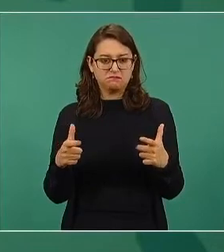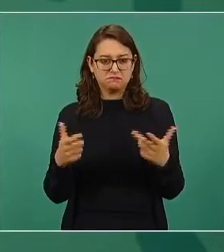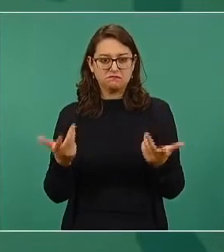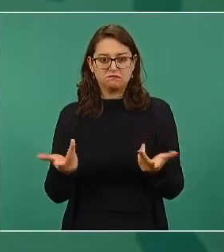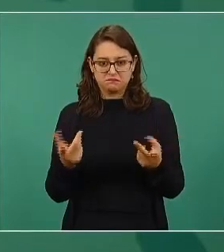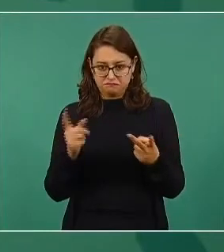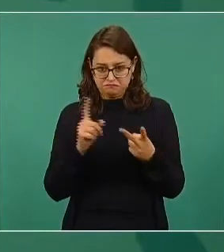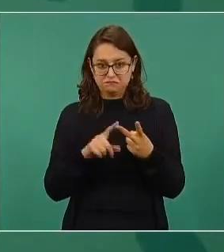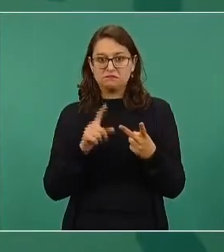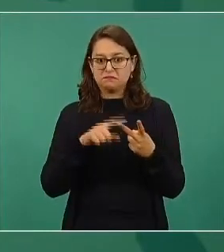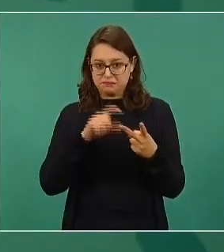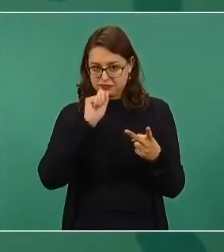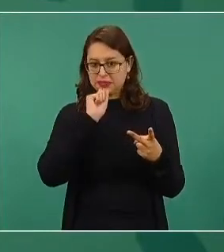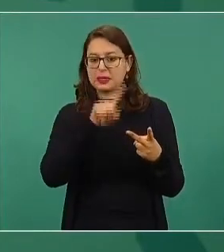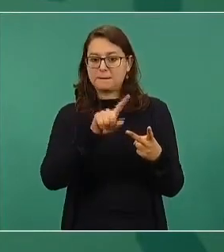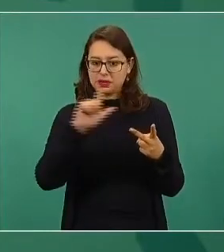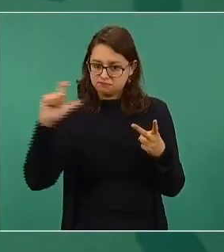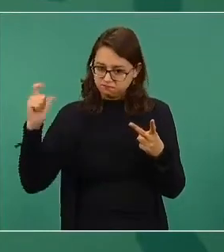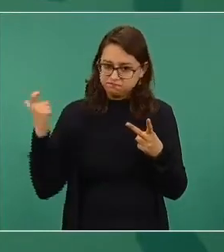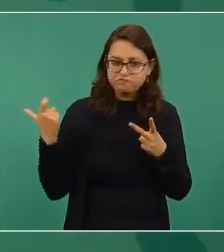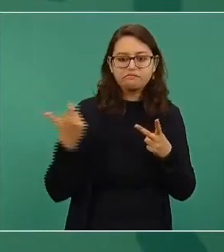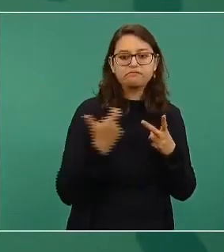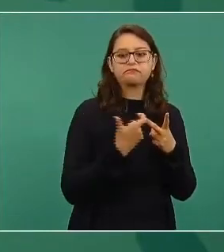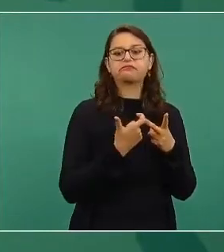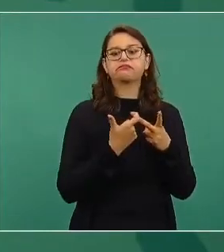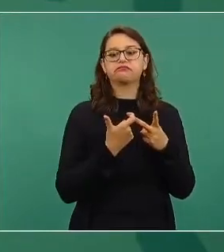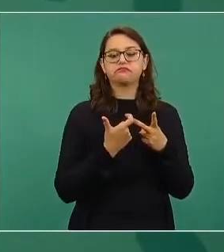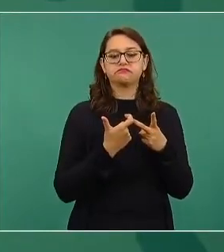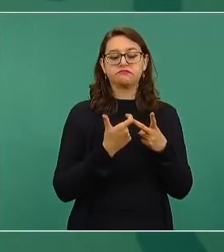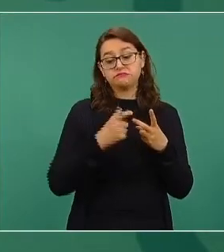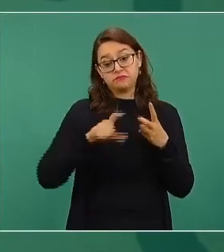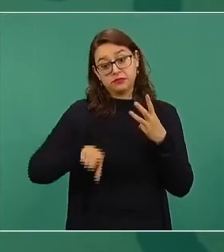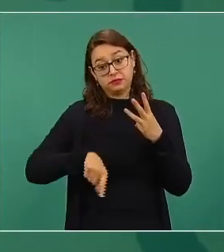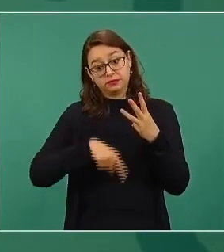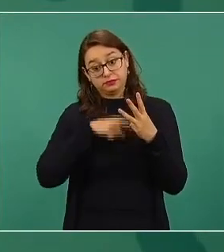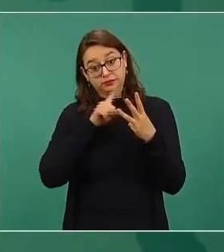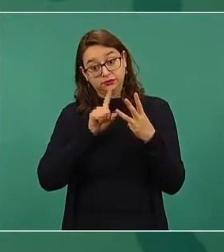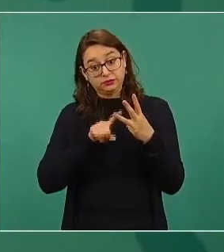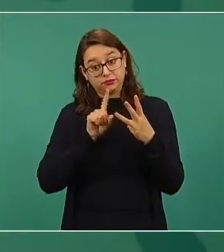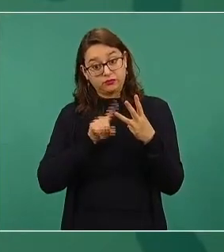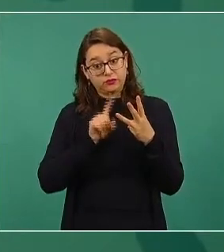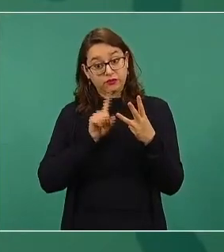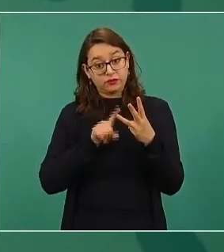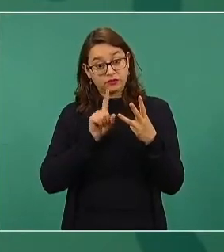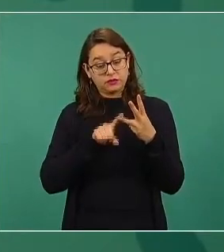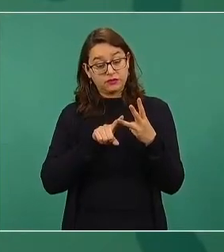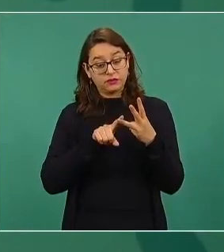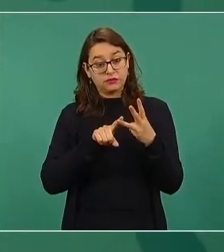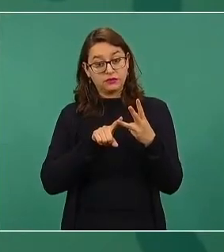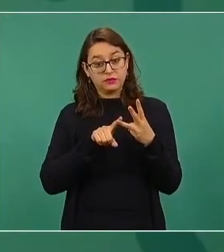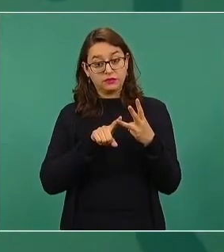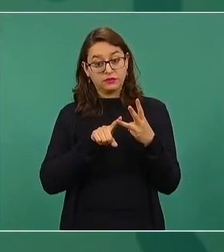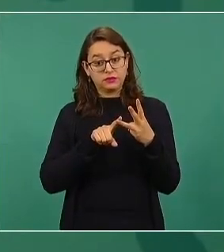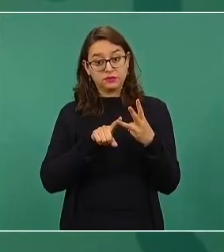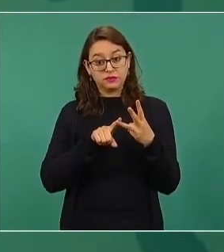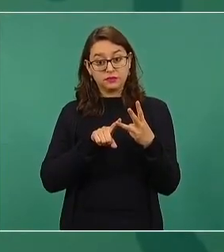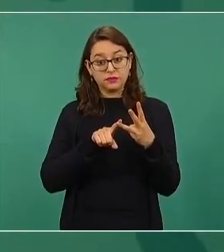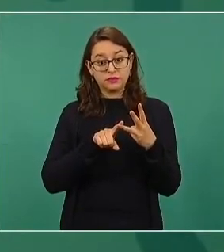Esa sería la segunda fuente de financiamiento. Y una tercera fuente de